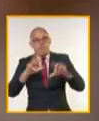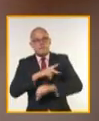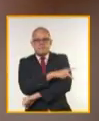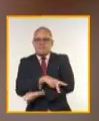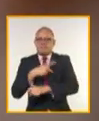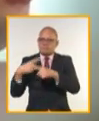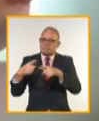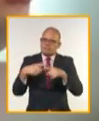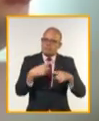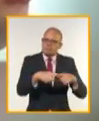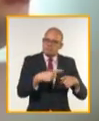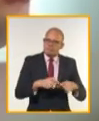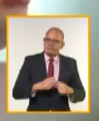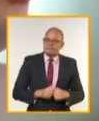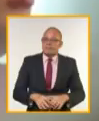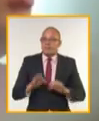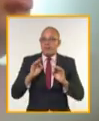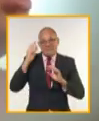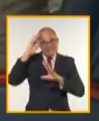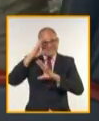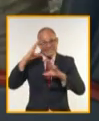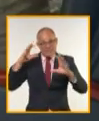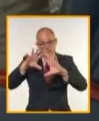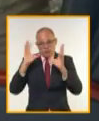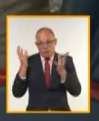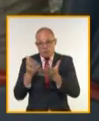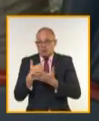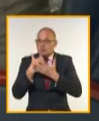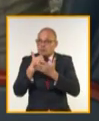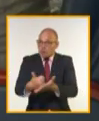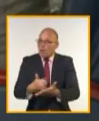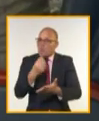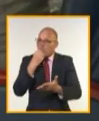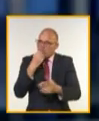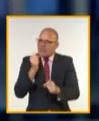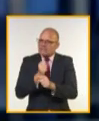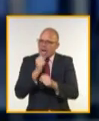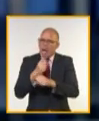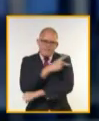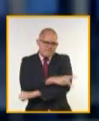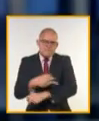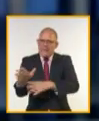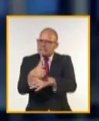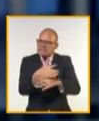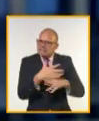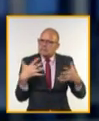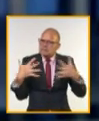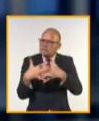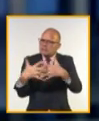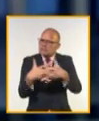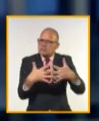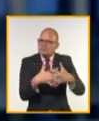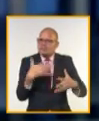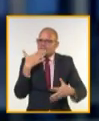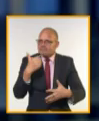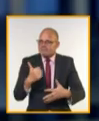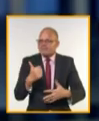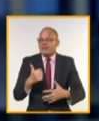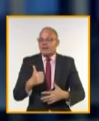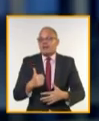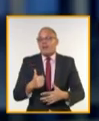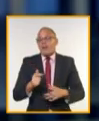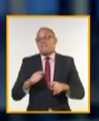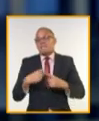realmente la ciencia crea hermandades, crea alianzas entre la gente cuando uno está trabajando por